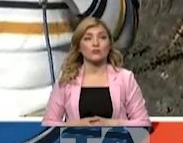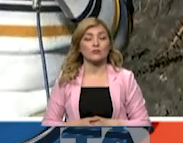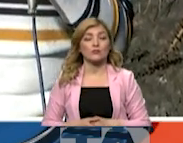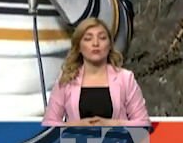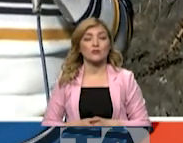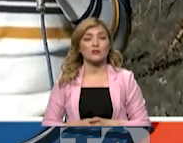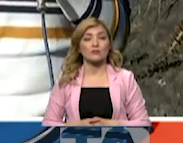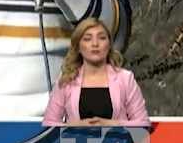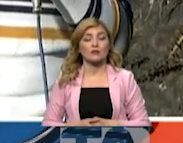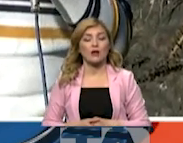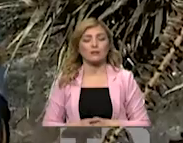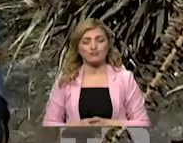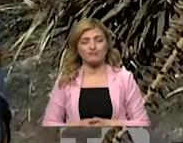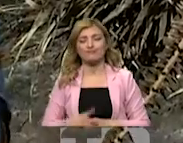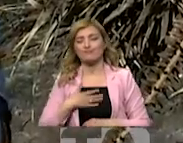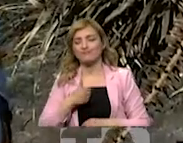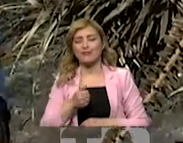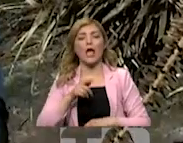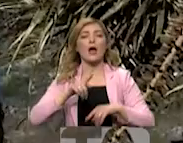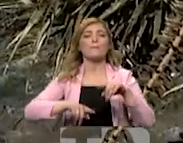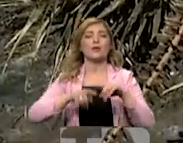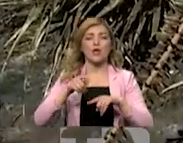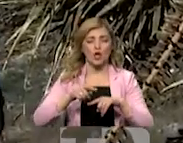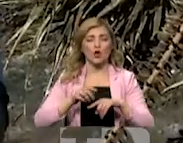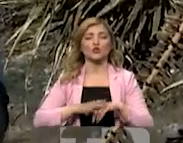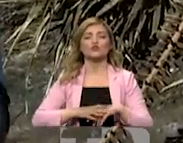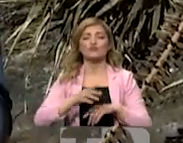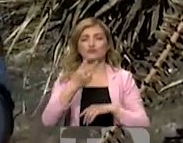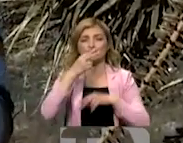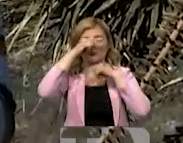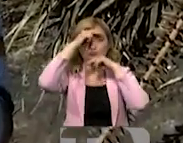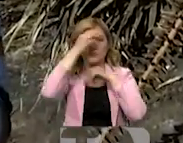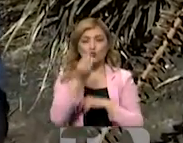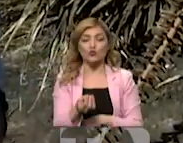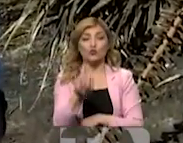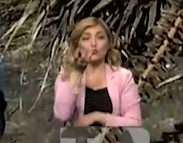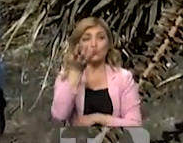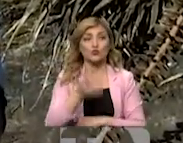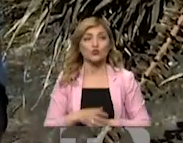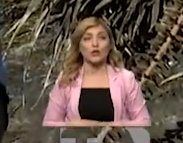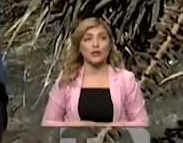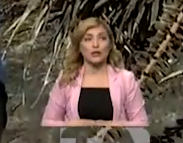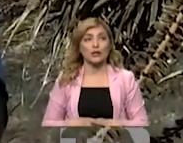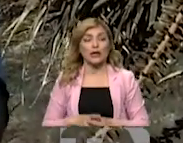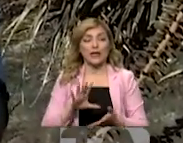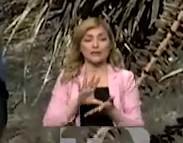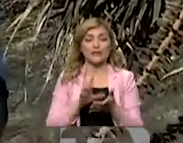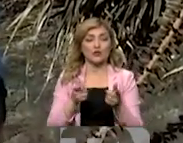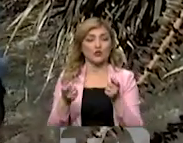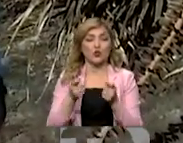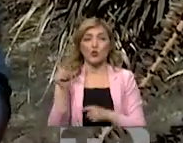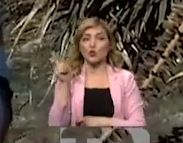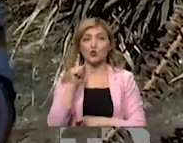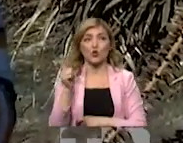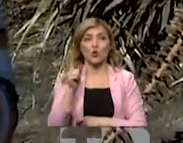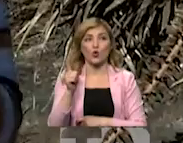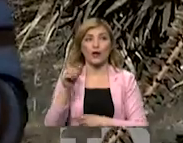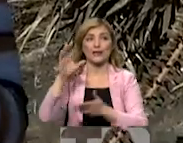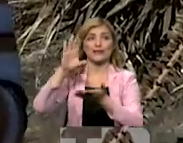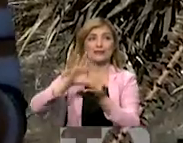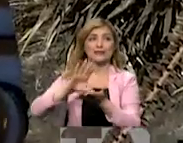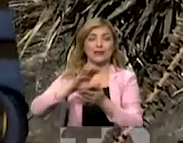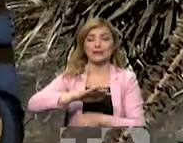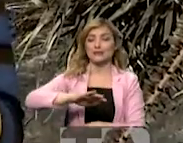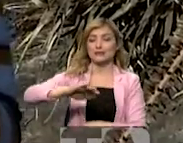marisabel helen amigos televidentes muy buenos días no estamos precisamente en el centro de mando estamos en la parte centro